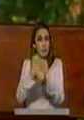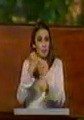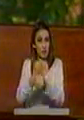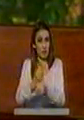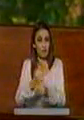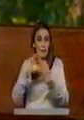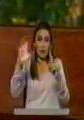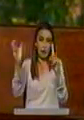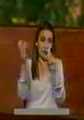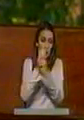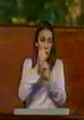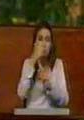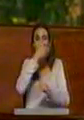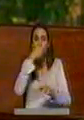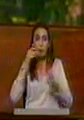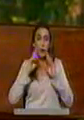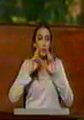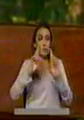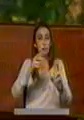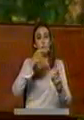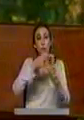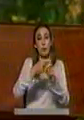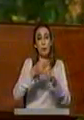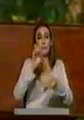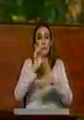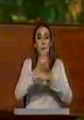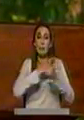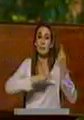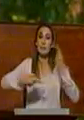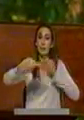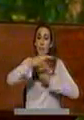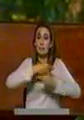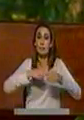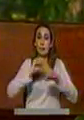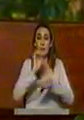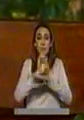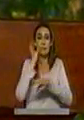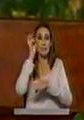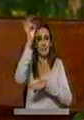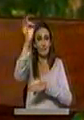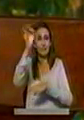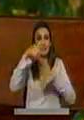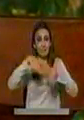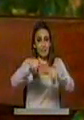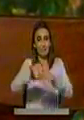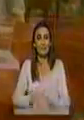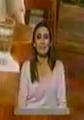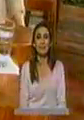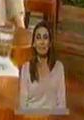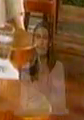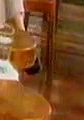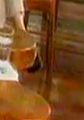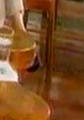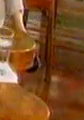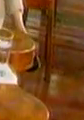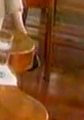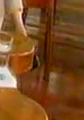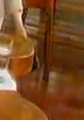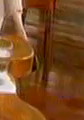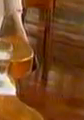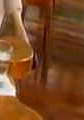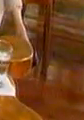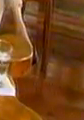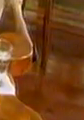y alcanzar los mejores resultados como país. Regresamos en breve con más de Ecuador al Futuro. Sigan con nosotros.